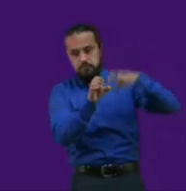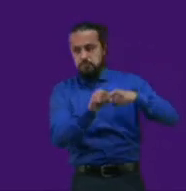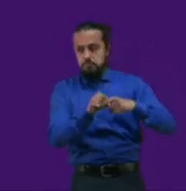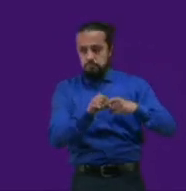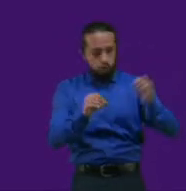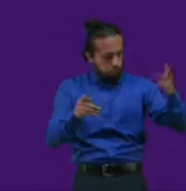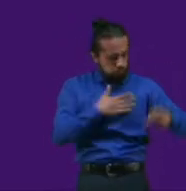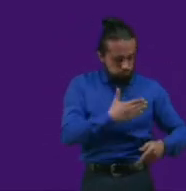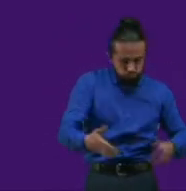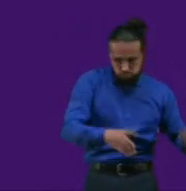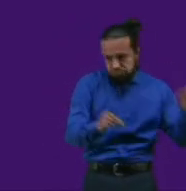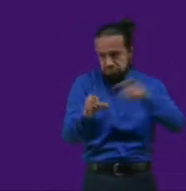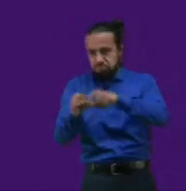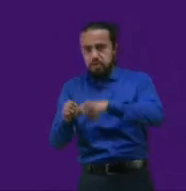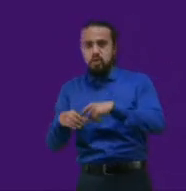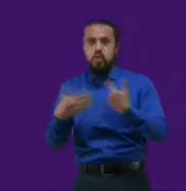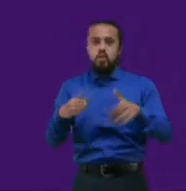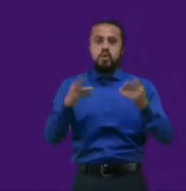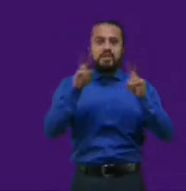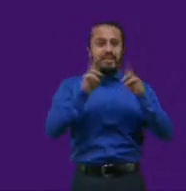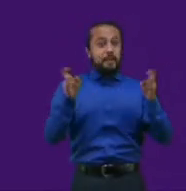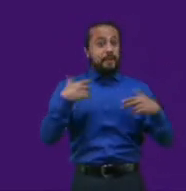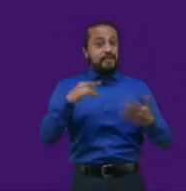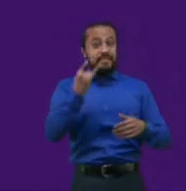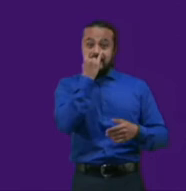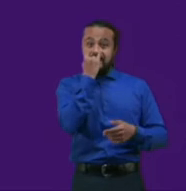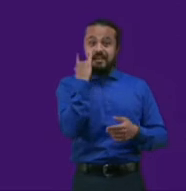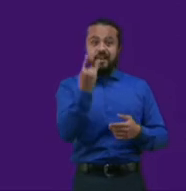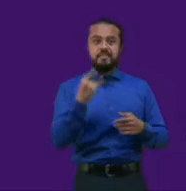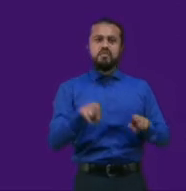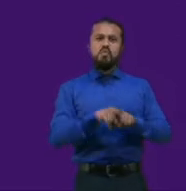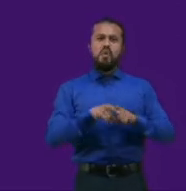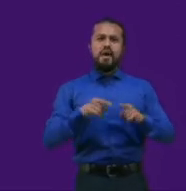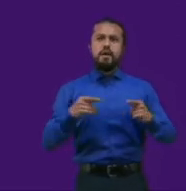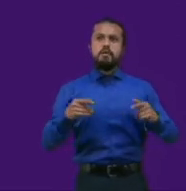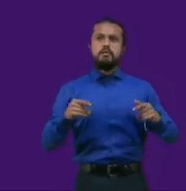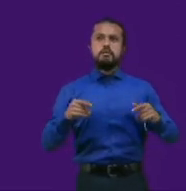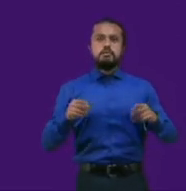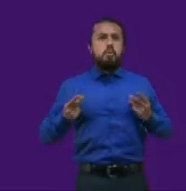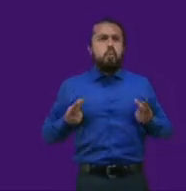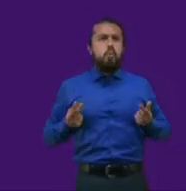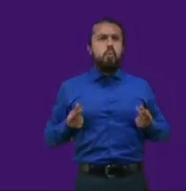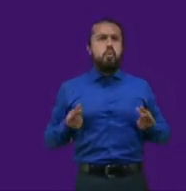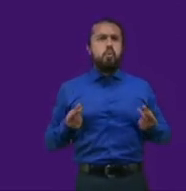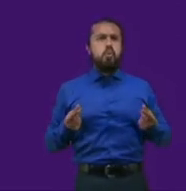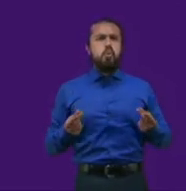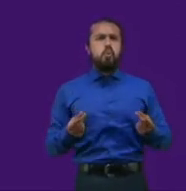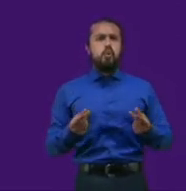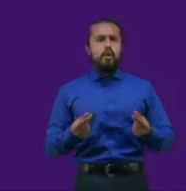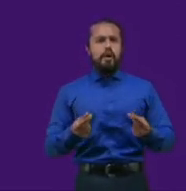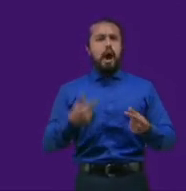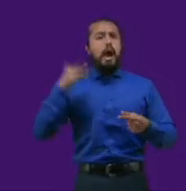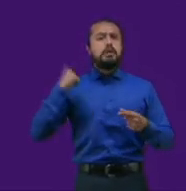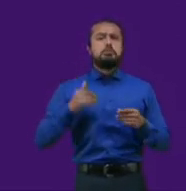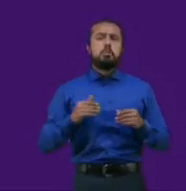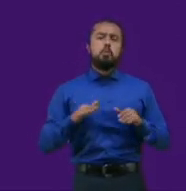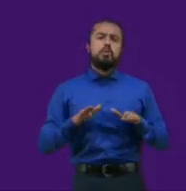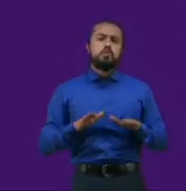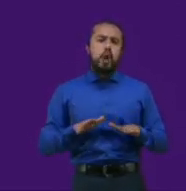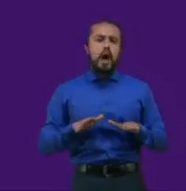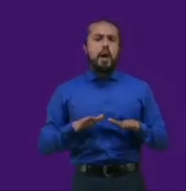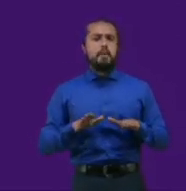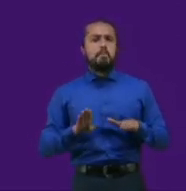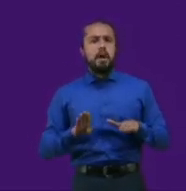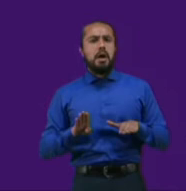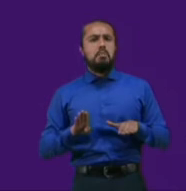comenzó ese... Uno se mete en un acelere que es magnífico para el